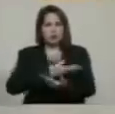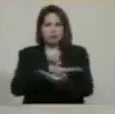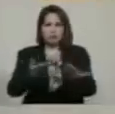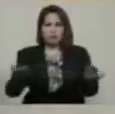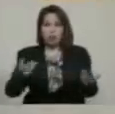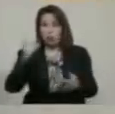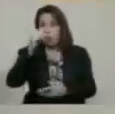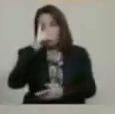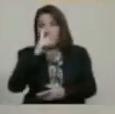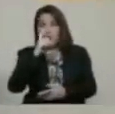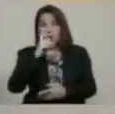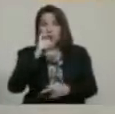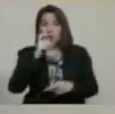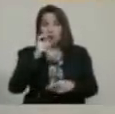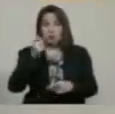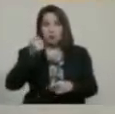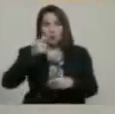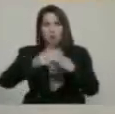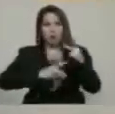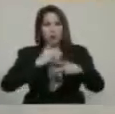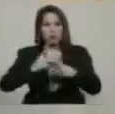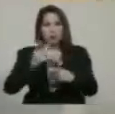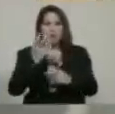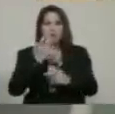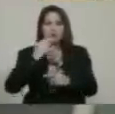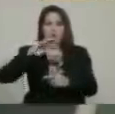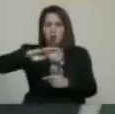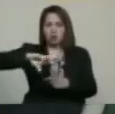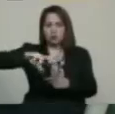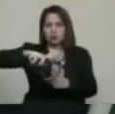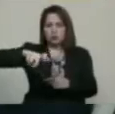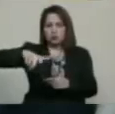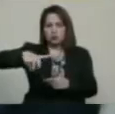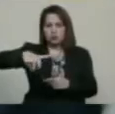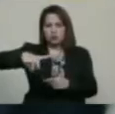solo producto, de un solo chorro, el petrodólar.